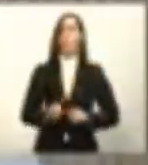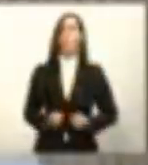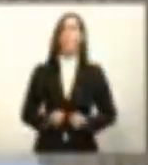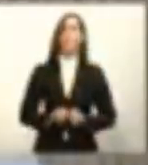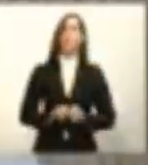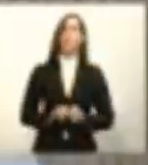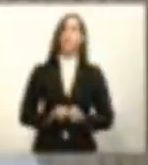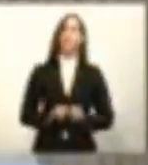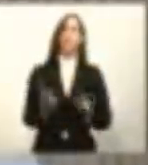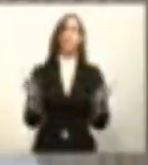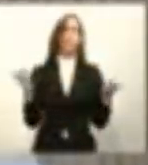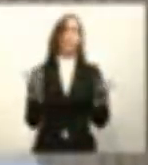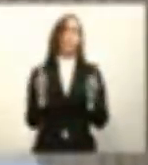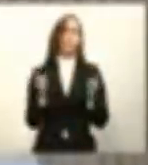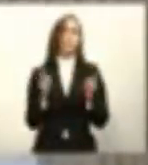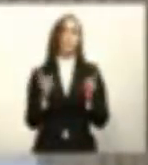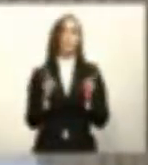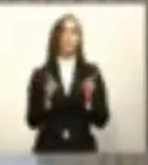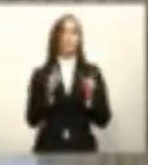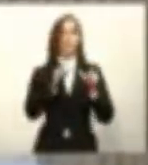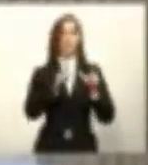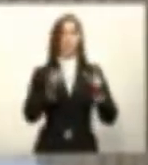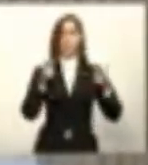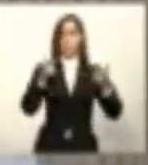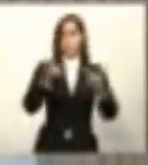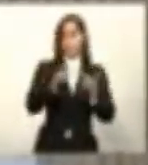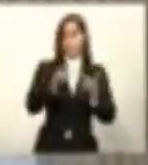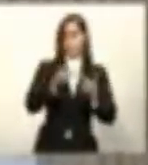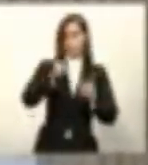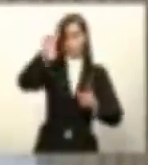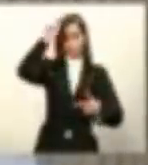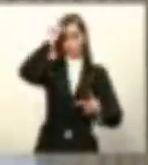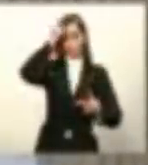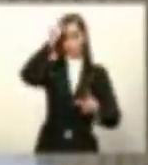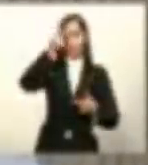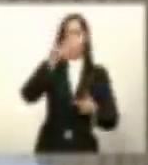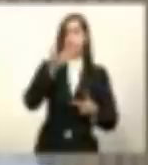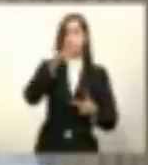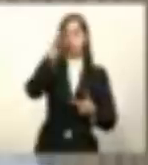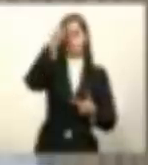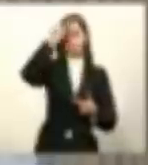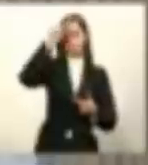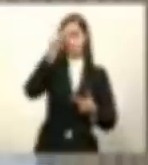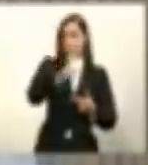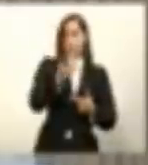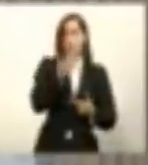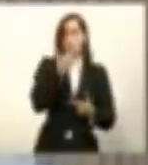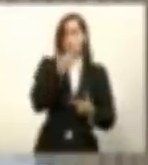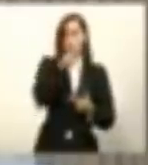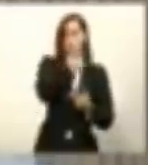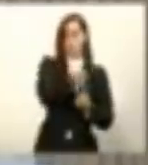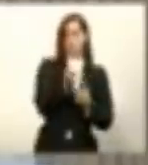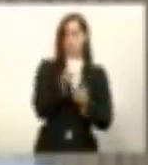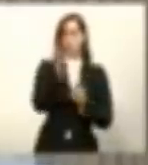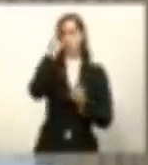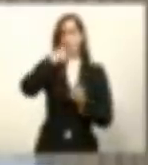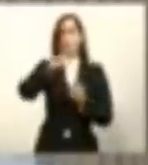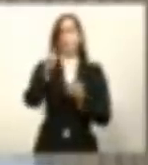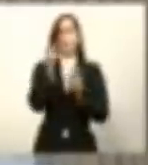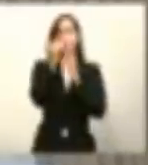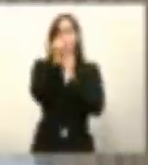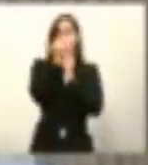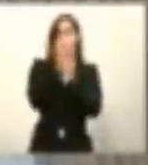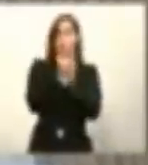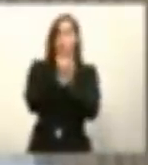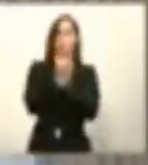ubicados donde el gobierno de ese país lo considere apropiado, con el fin de reducir el uso intensivo